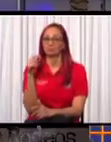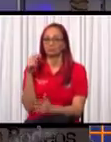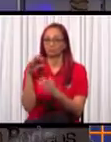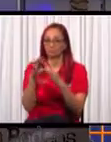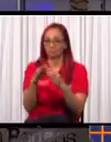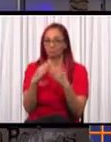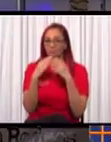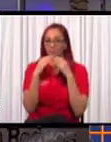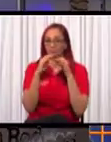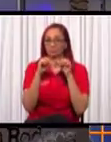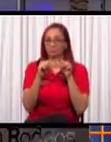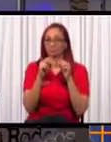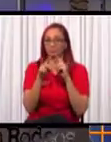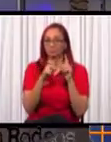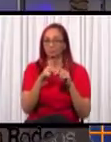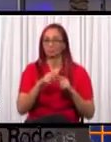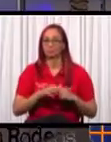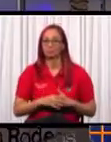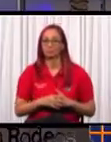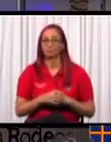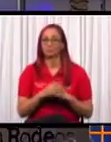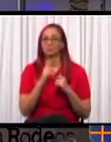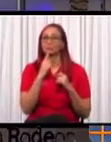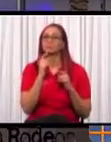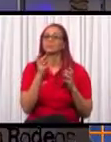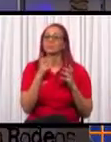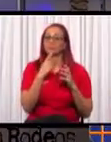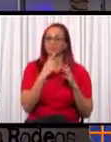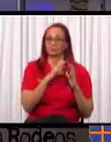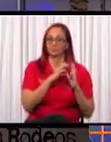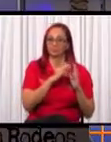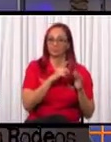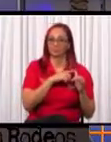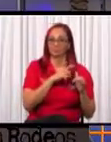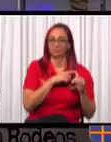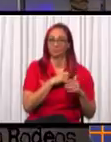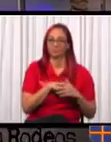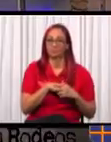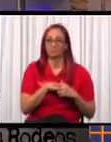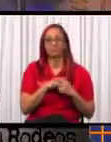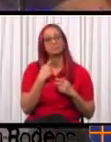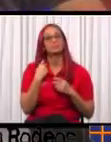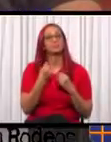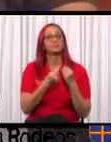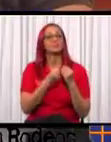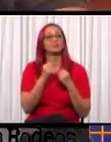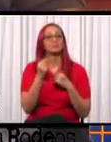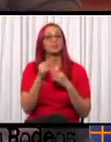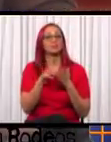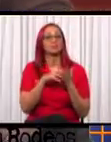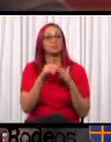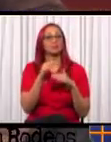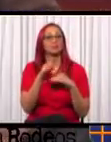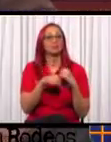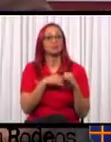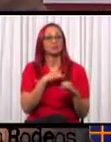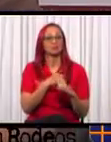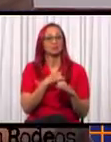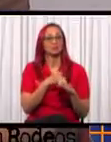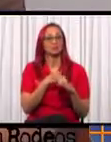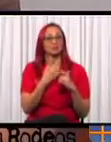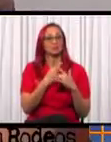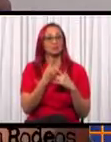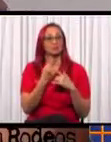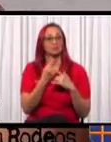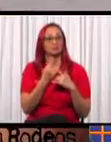por las preguntas. Déjeme decirle primero que los precios del arroz a nivel internacional son precios